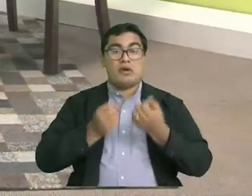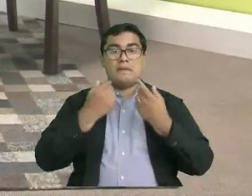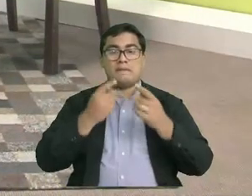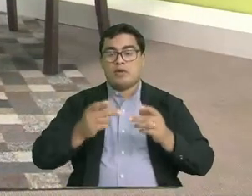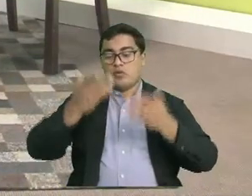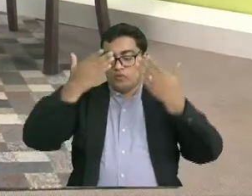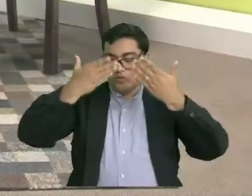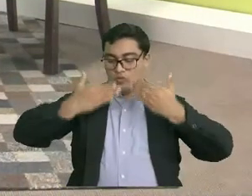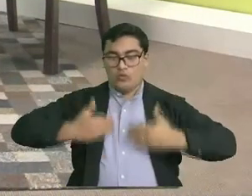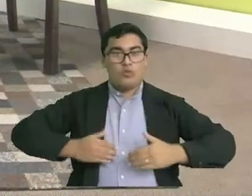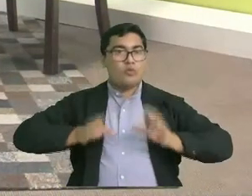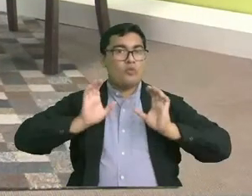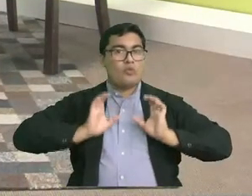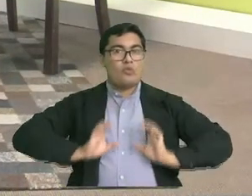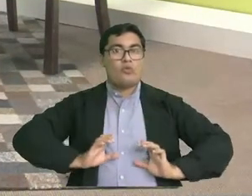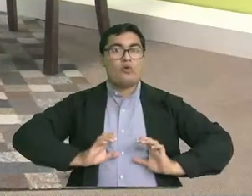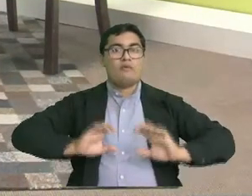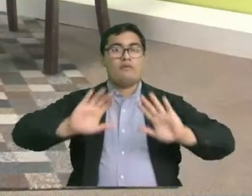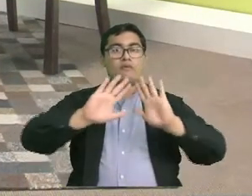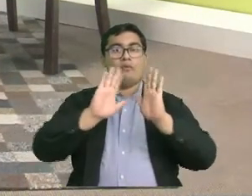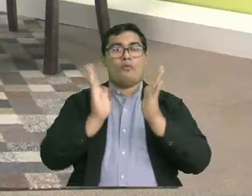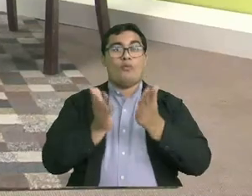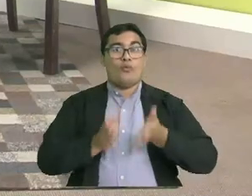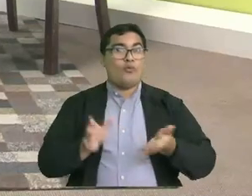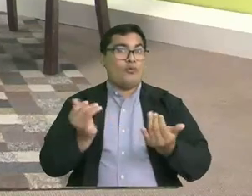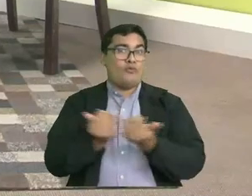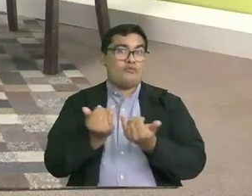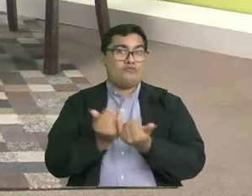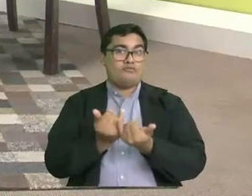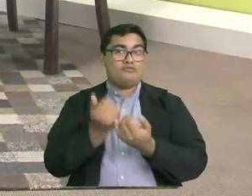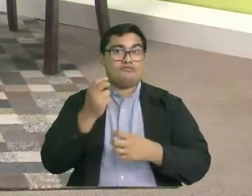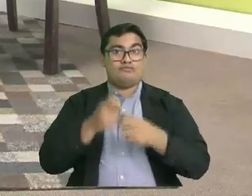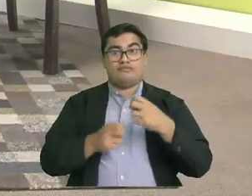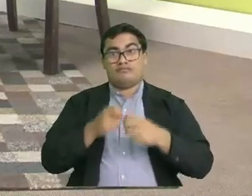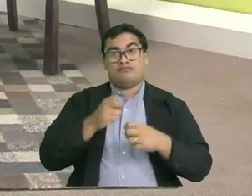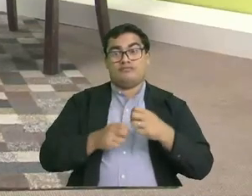él es intolerante al andrógeno, que es